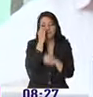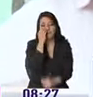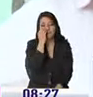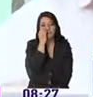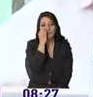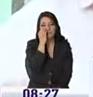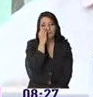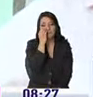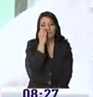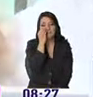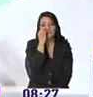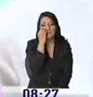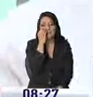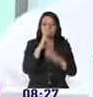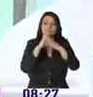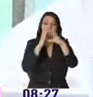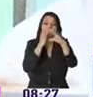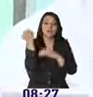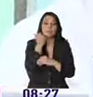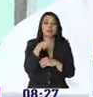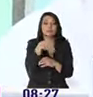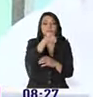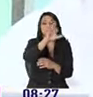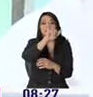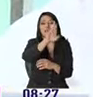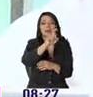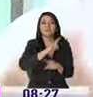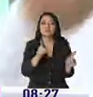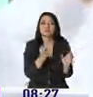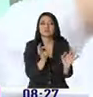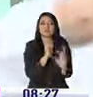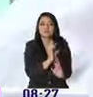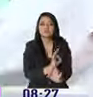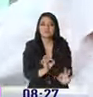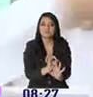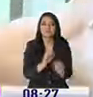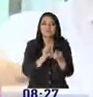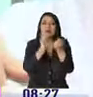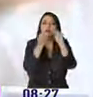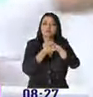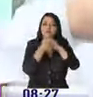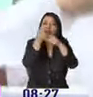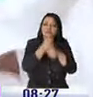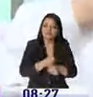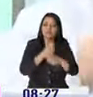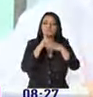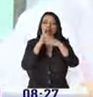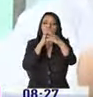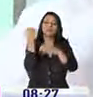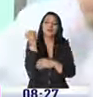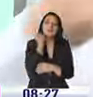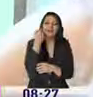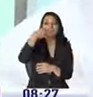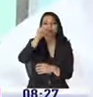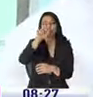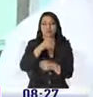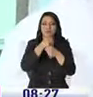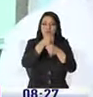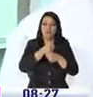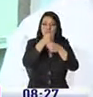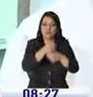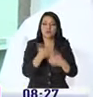del Camal al Tejar, pero no resultó, entonces refundaron el Camal Hipódromo, que hasta ahora da servicio a la